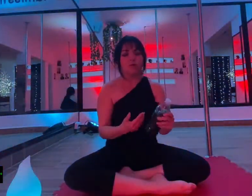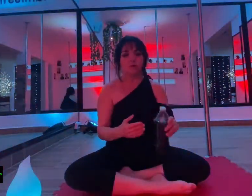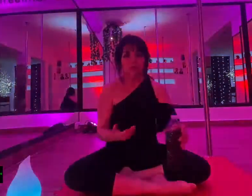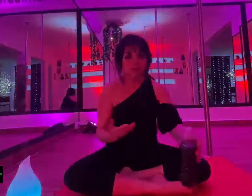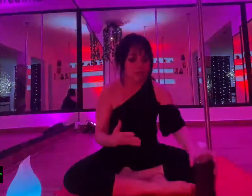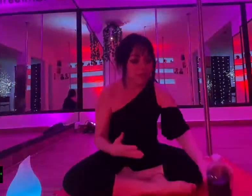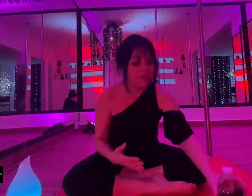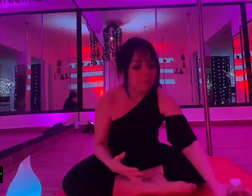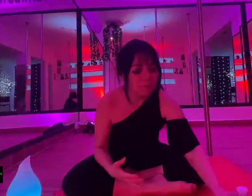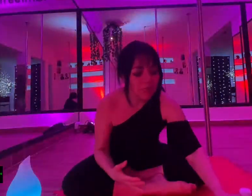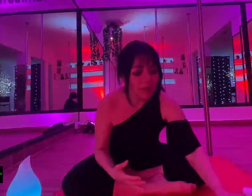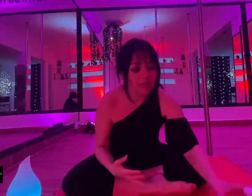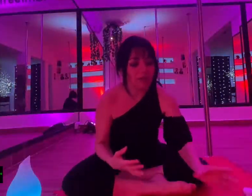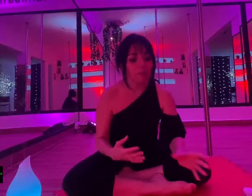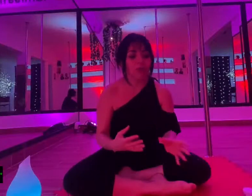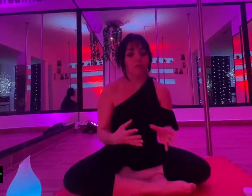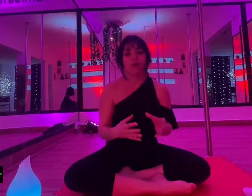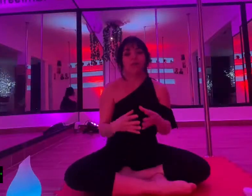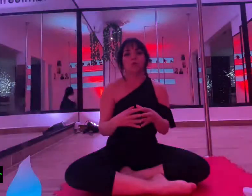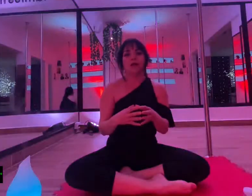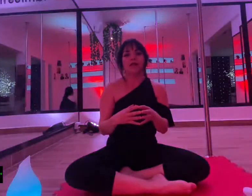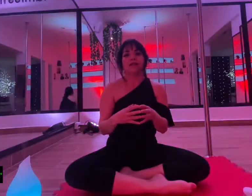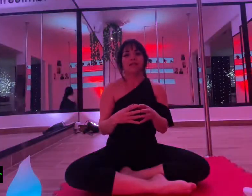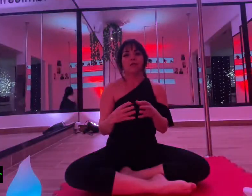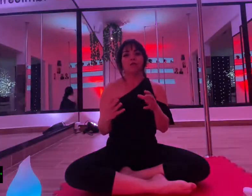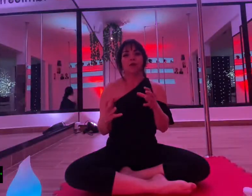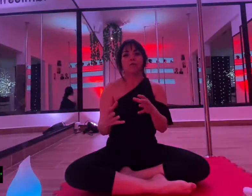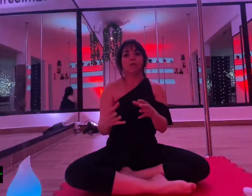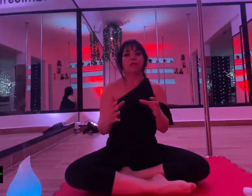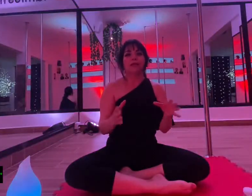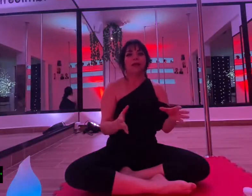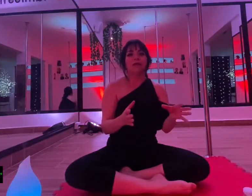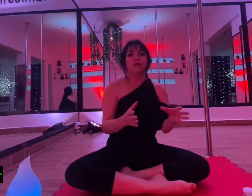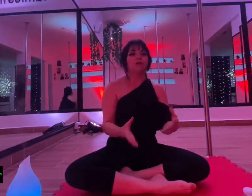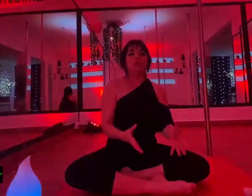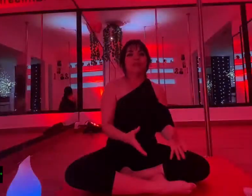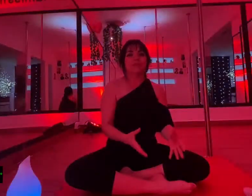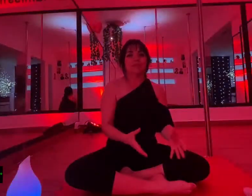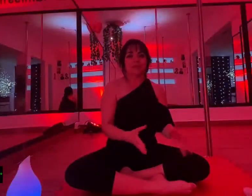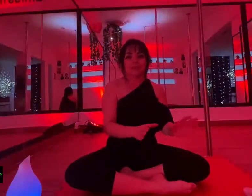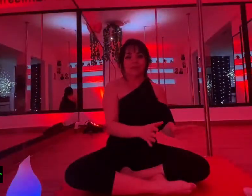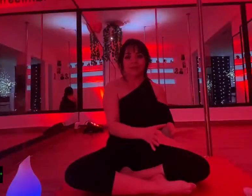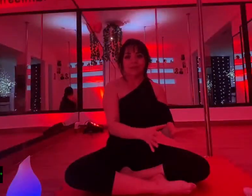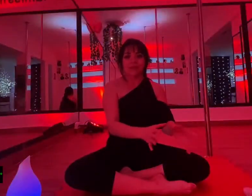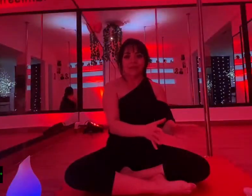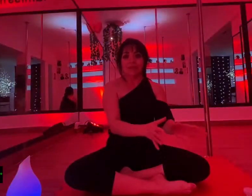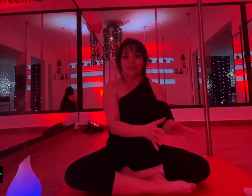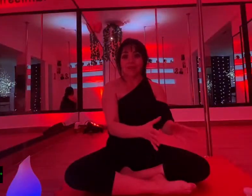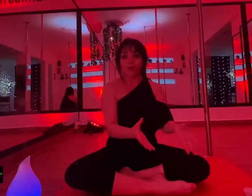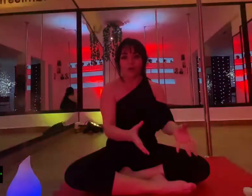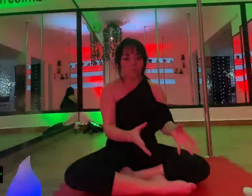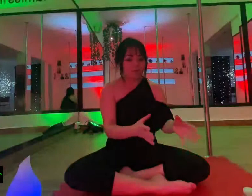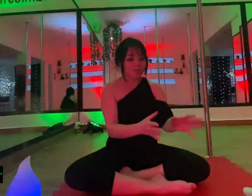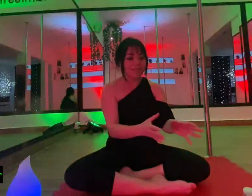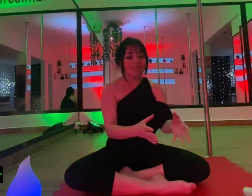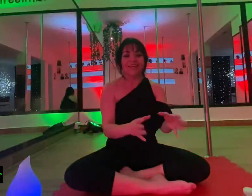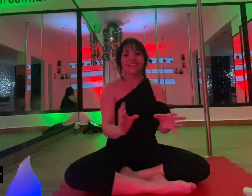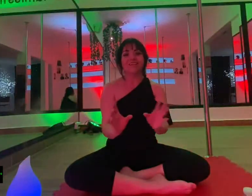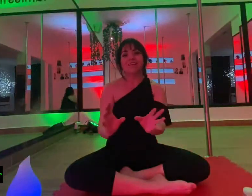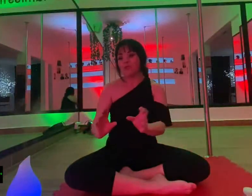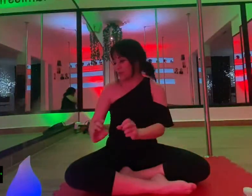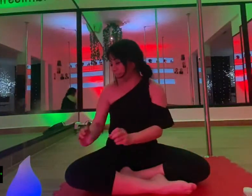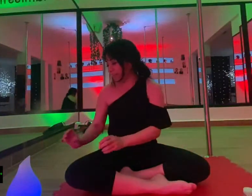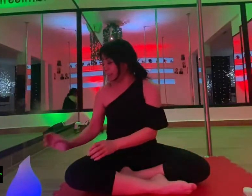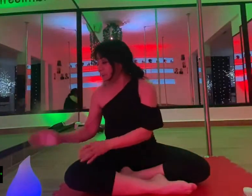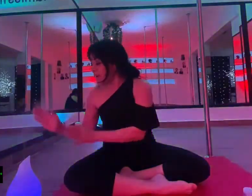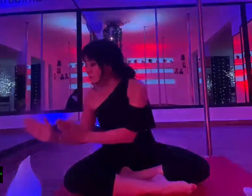mi agüita, bueno, la pueden tomar con una copita, no tiene que ser el alcohol, pero sí